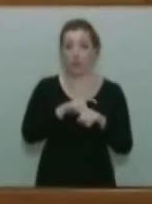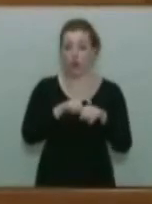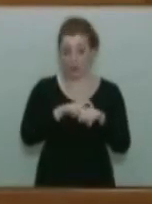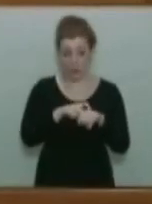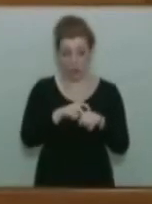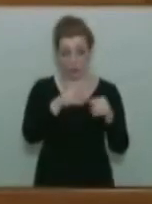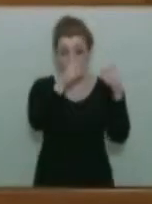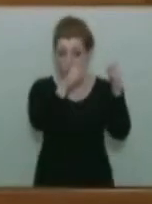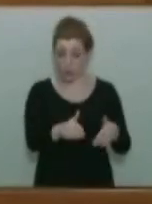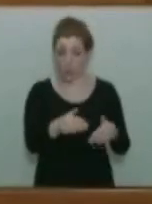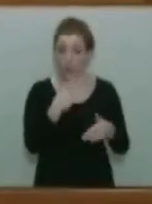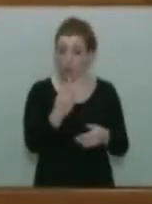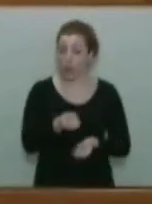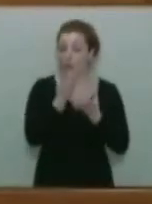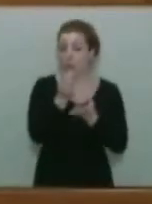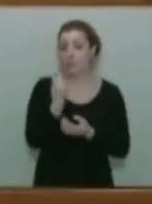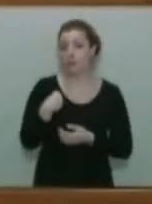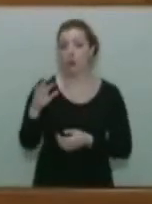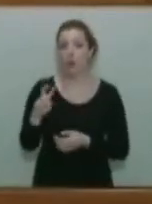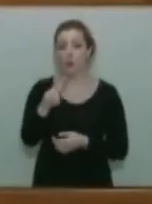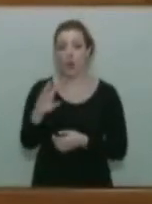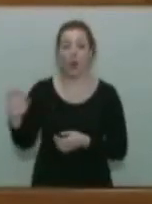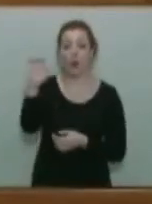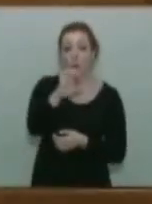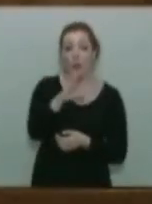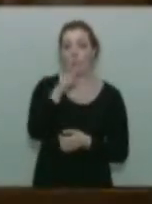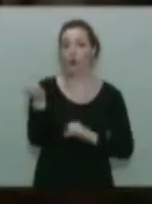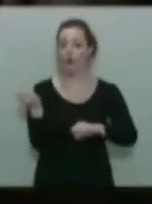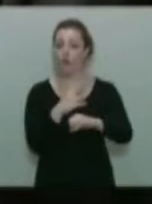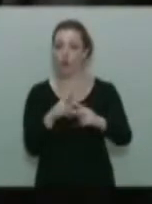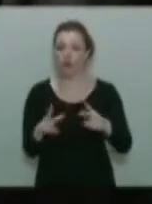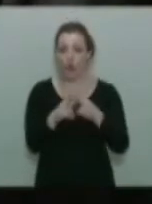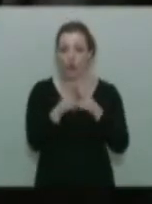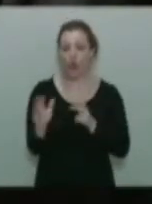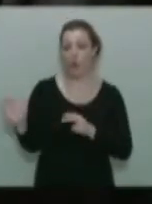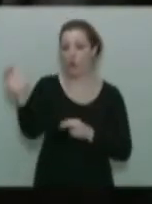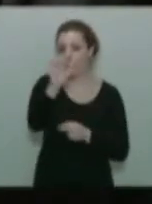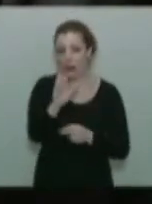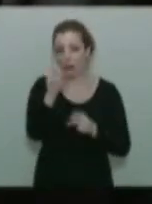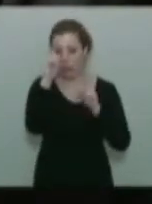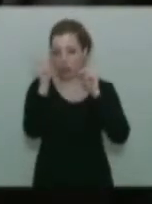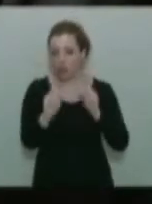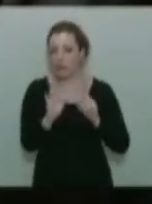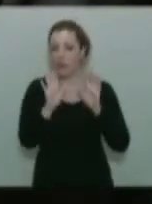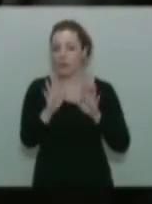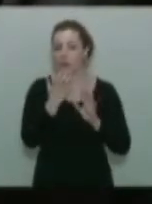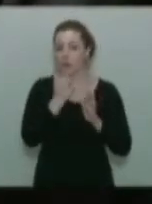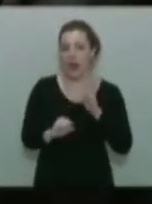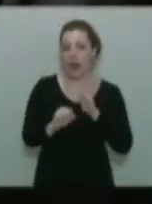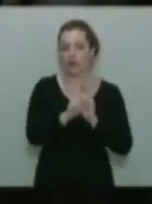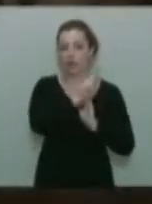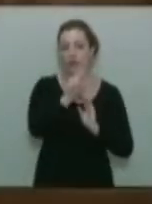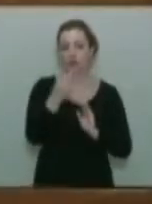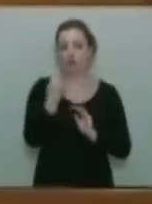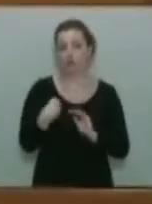dicho, de la Unión Europea, por la aplicación del Fondo Social Europeo, los fondos, no lo sé, pero si es referido al artículo 22 de la Ley General de